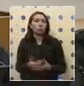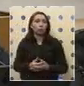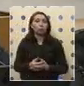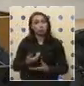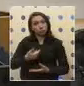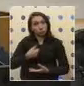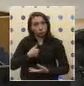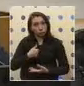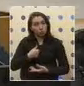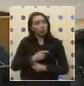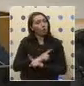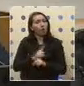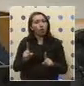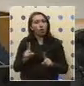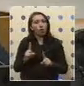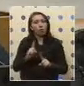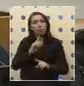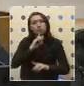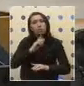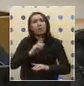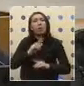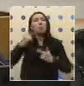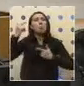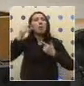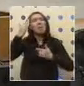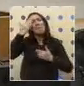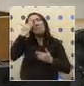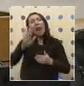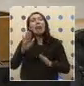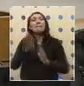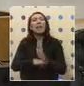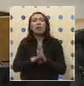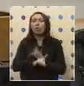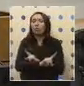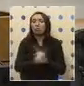Yo no me voy a someter a la política del mal menor, en este caso.